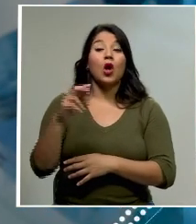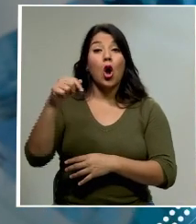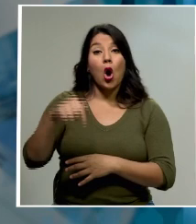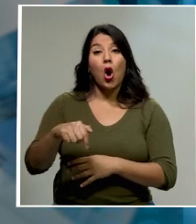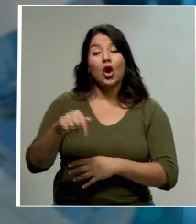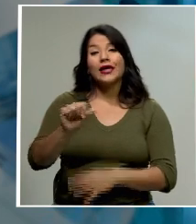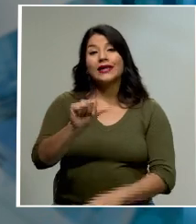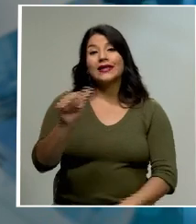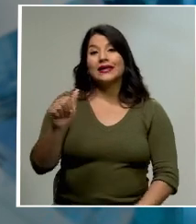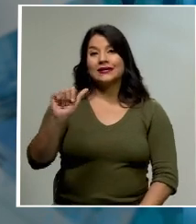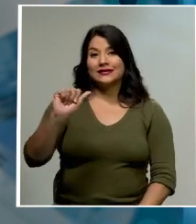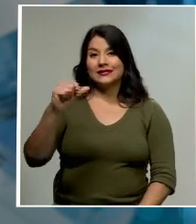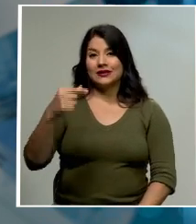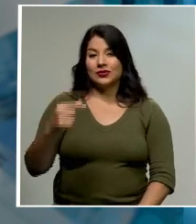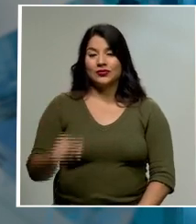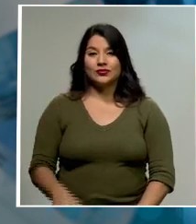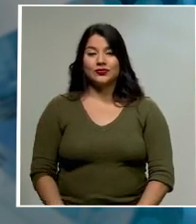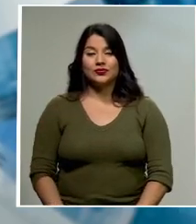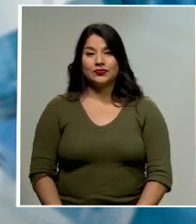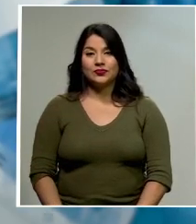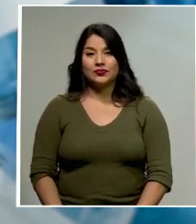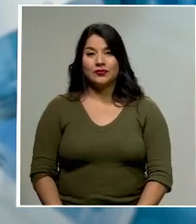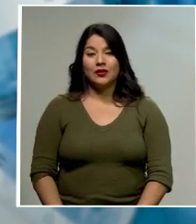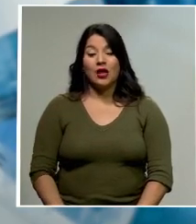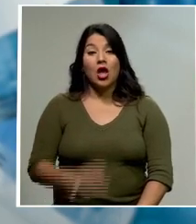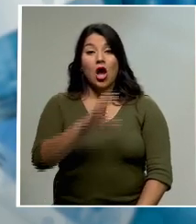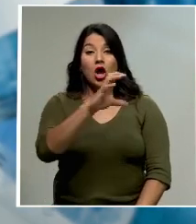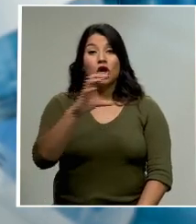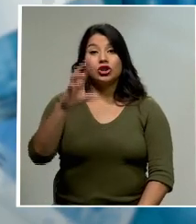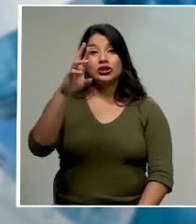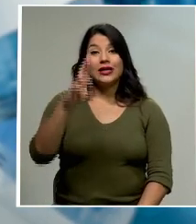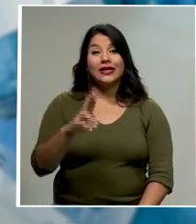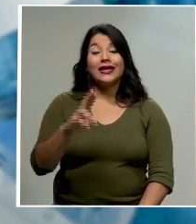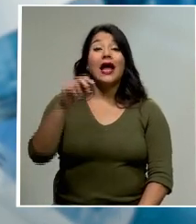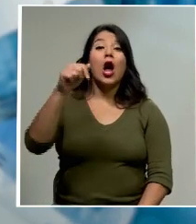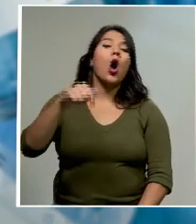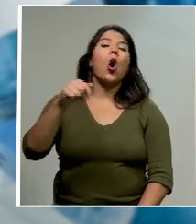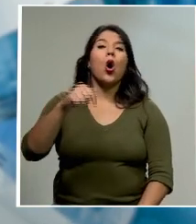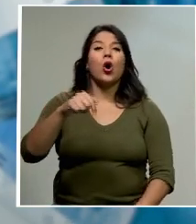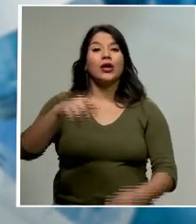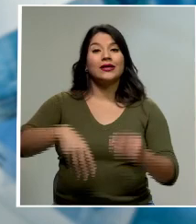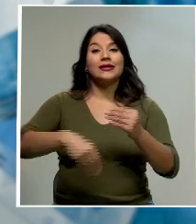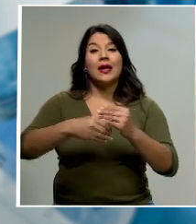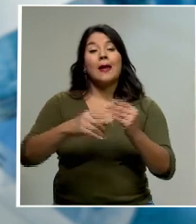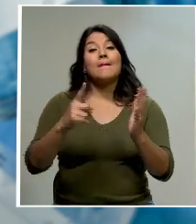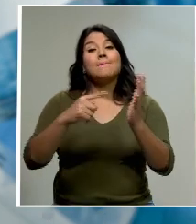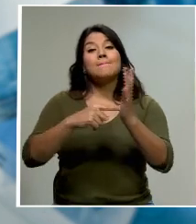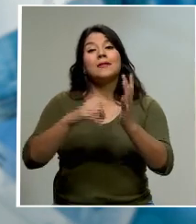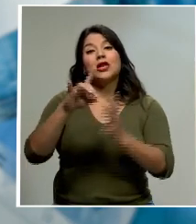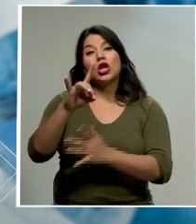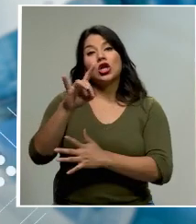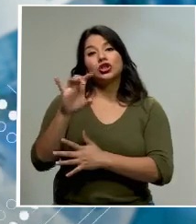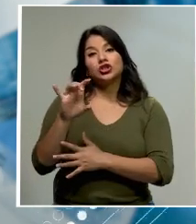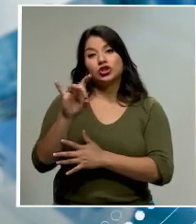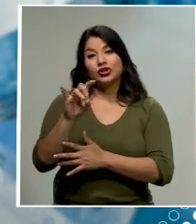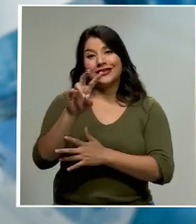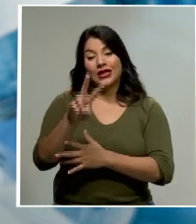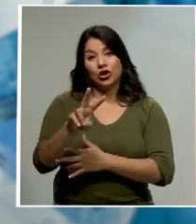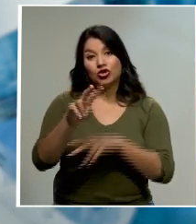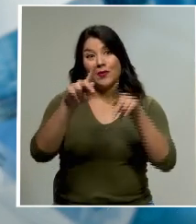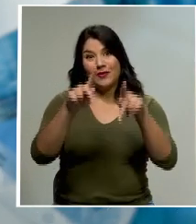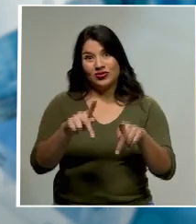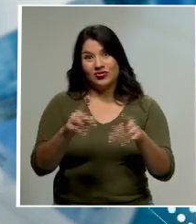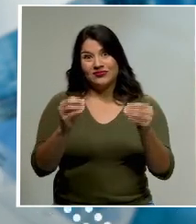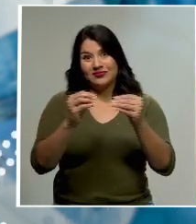hoy 10 de agosto. El país hoy registra 1.882 nuevos casos